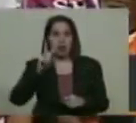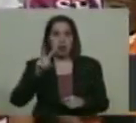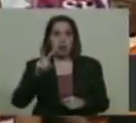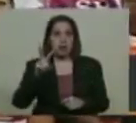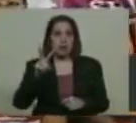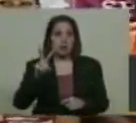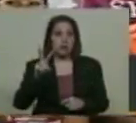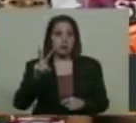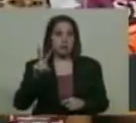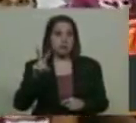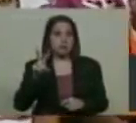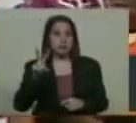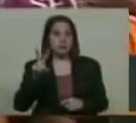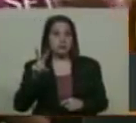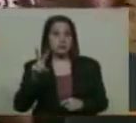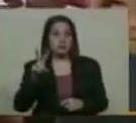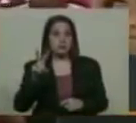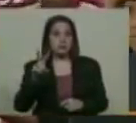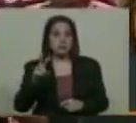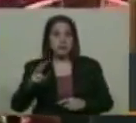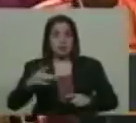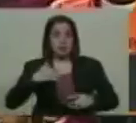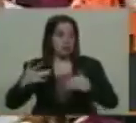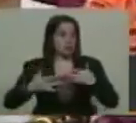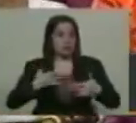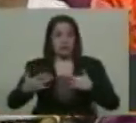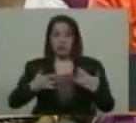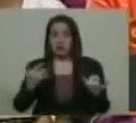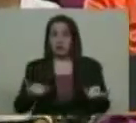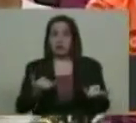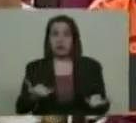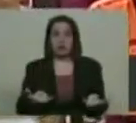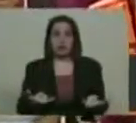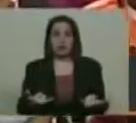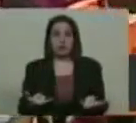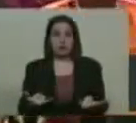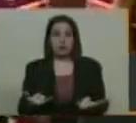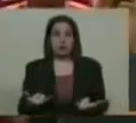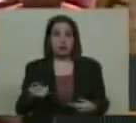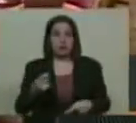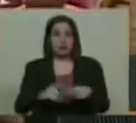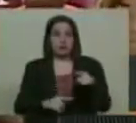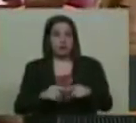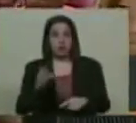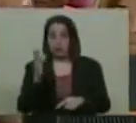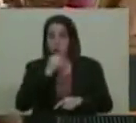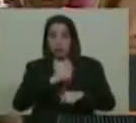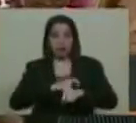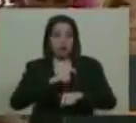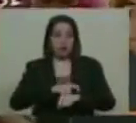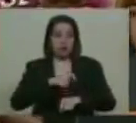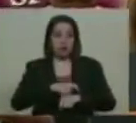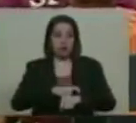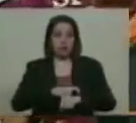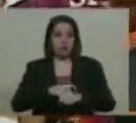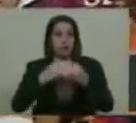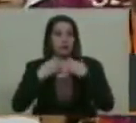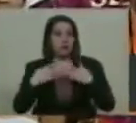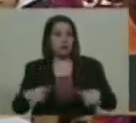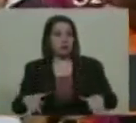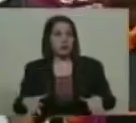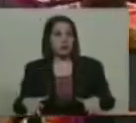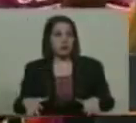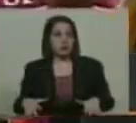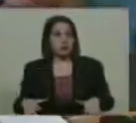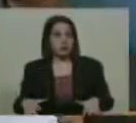Comando de campaña, Blanca, se active desde ya, desde hoy. No hay tiempo que perder.